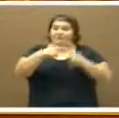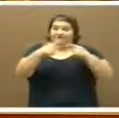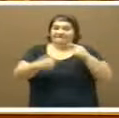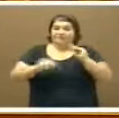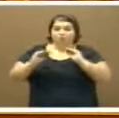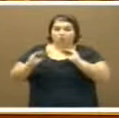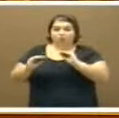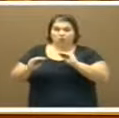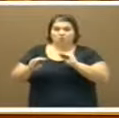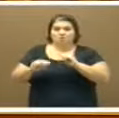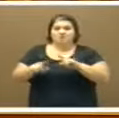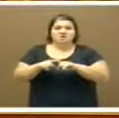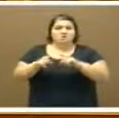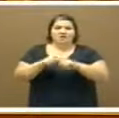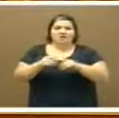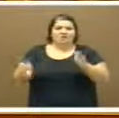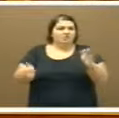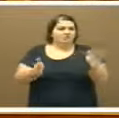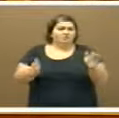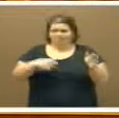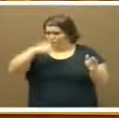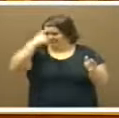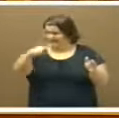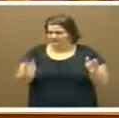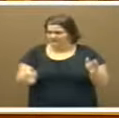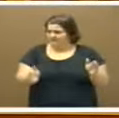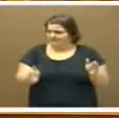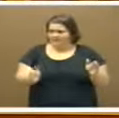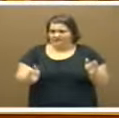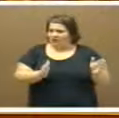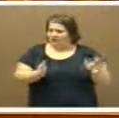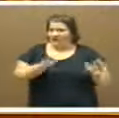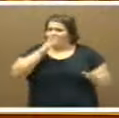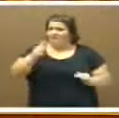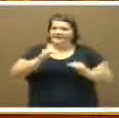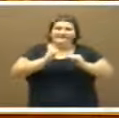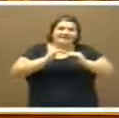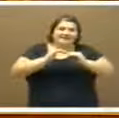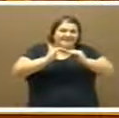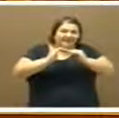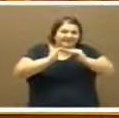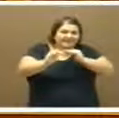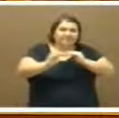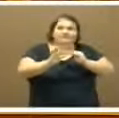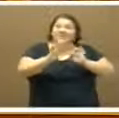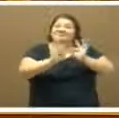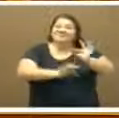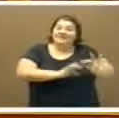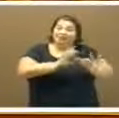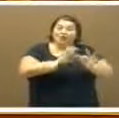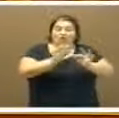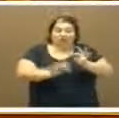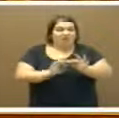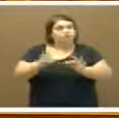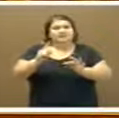que déficit y tiene un carácter estacional, y usted lo sabe. No han conseguido una estabilidad cíclica, sino meramente